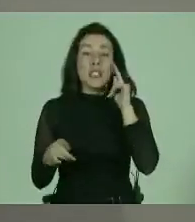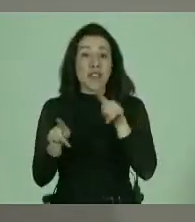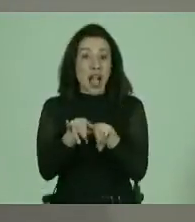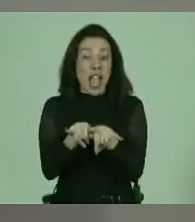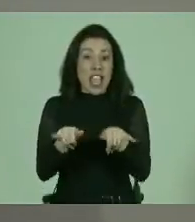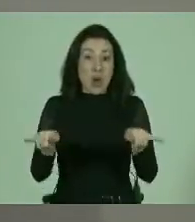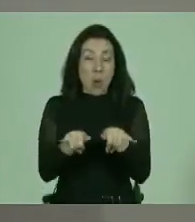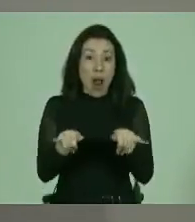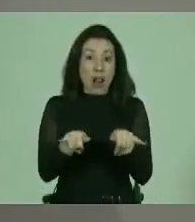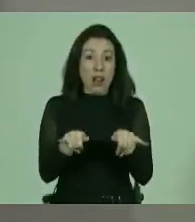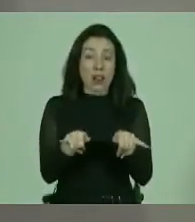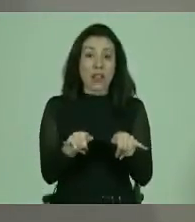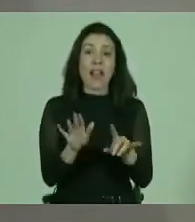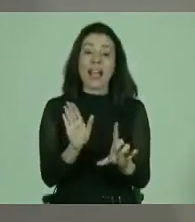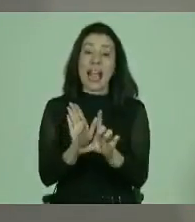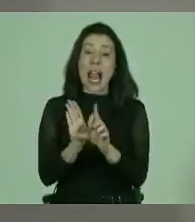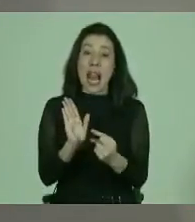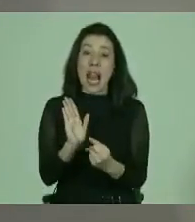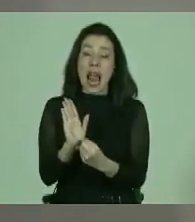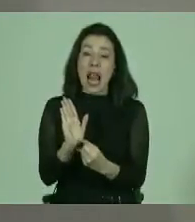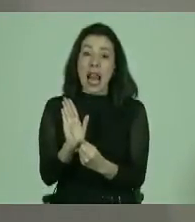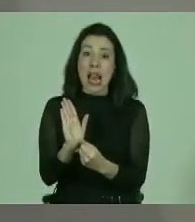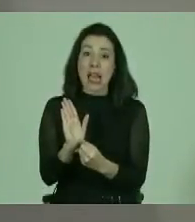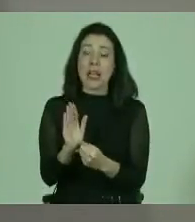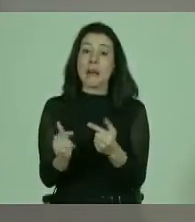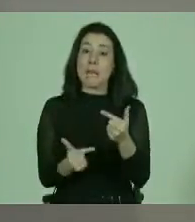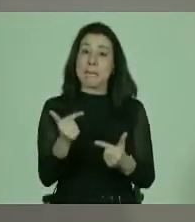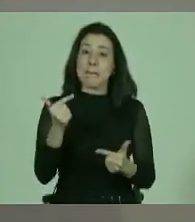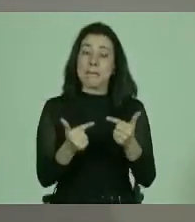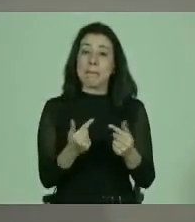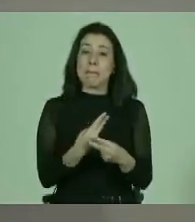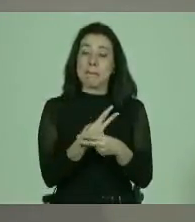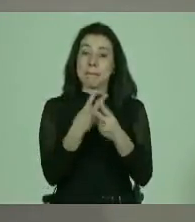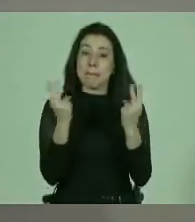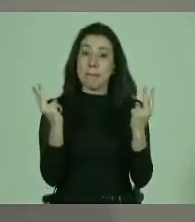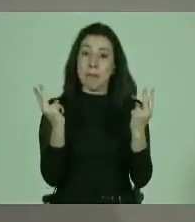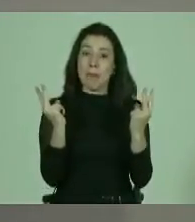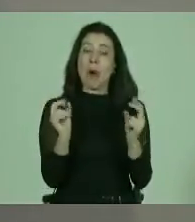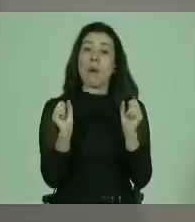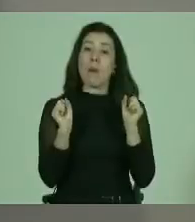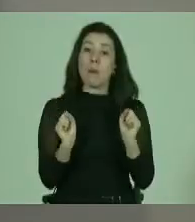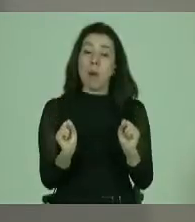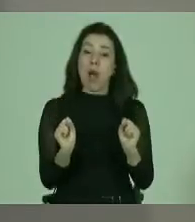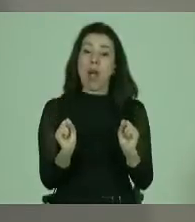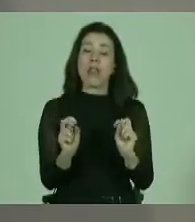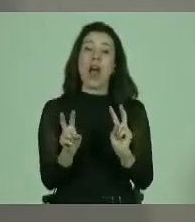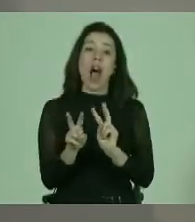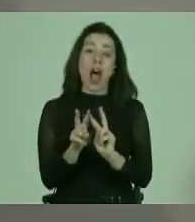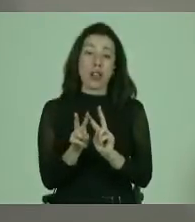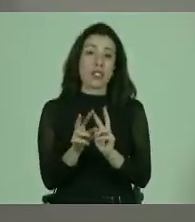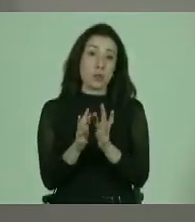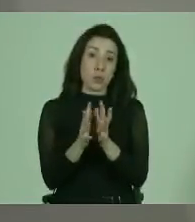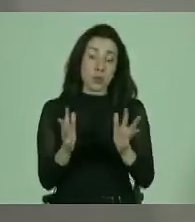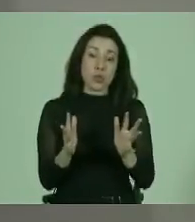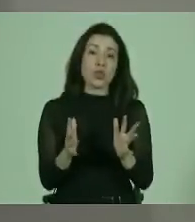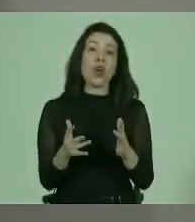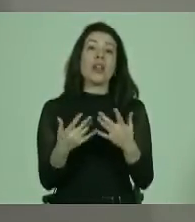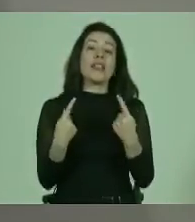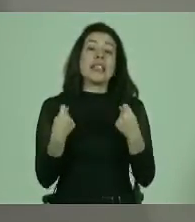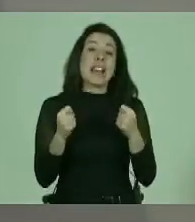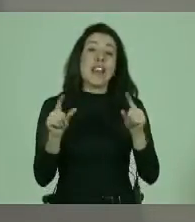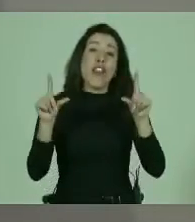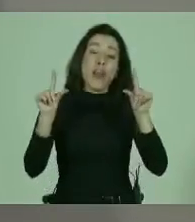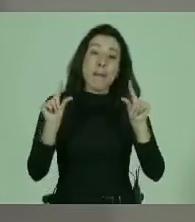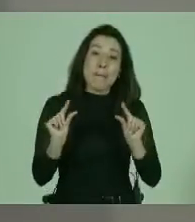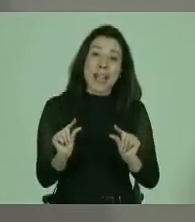en lo cual la ley efectivamente y las políticas públicas pueden hacer tanto tratando de disminuir